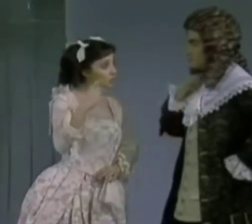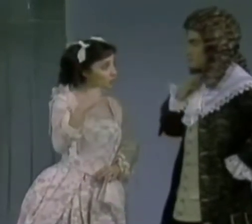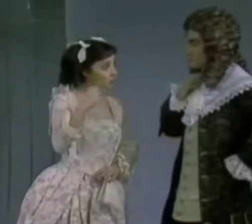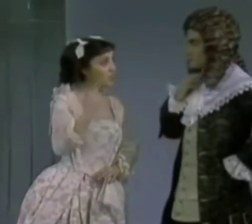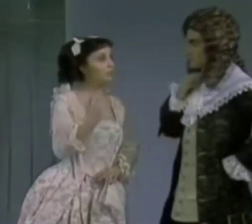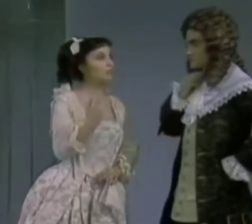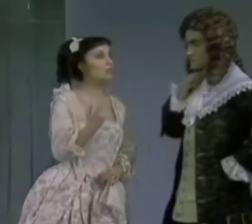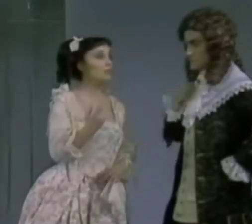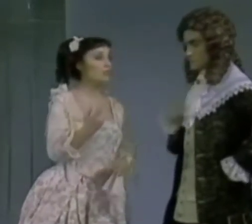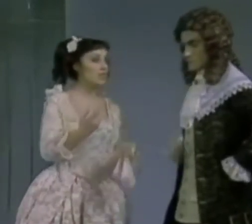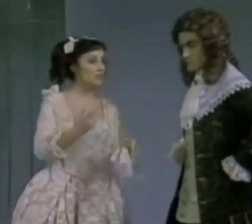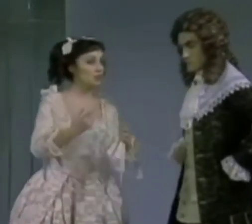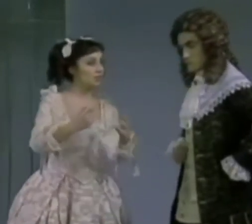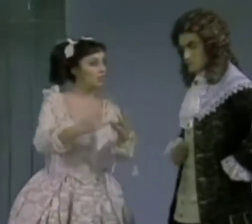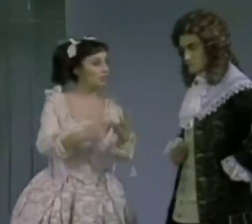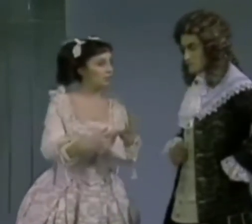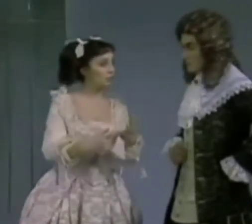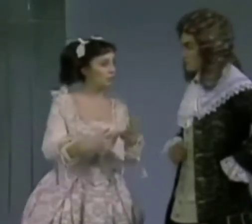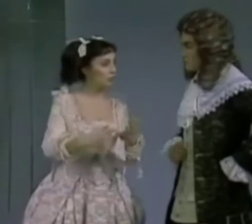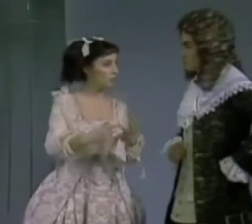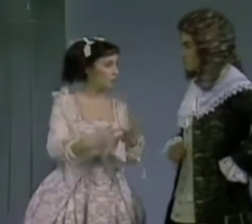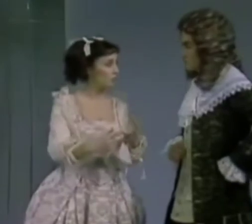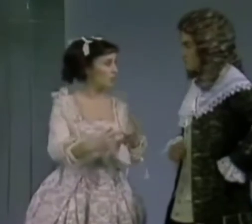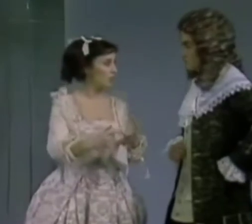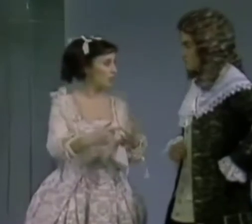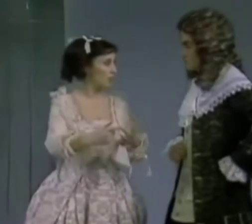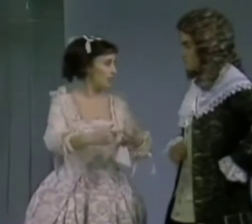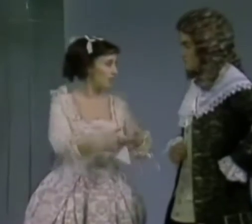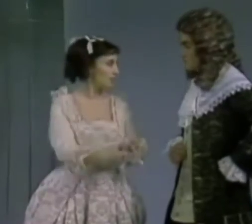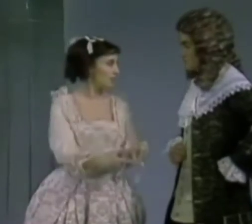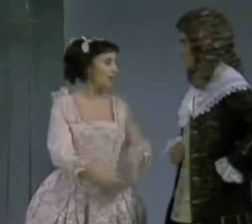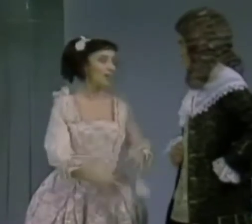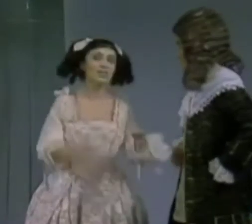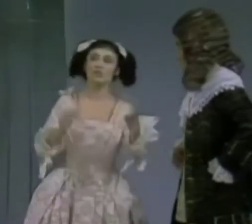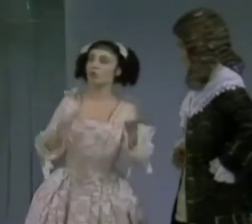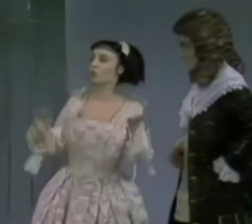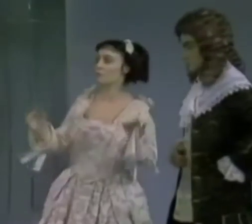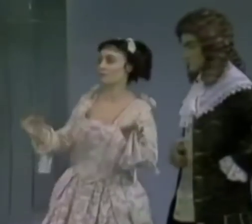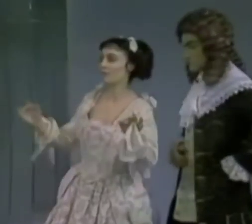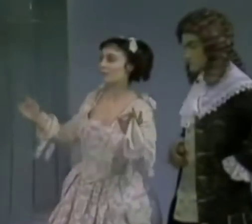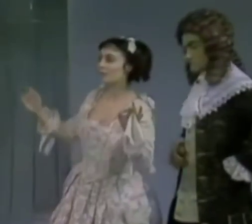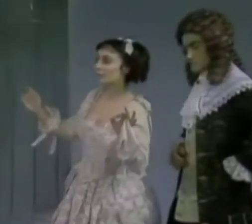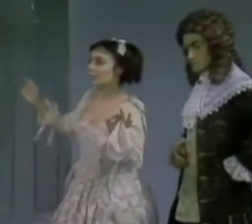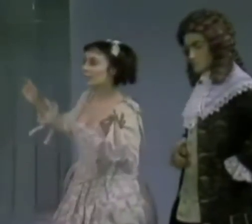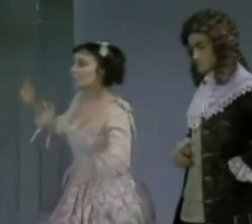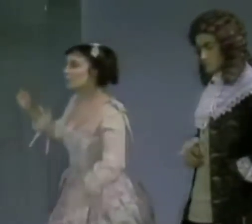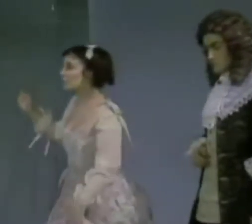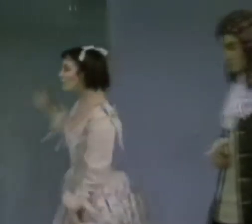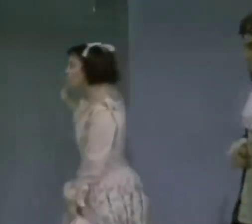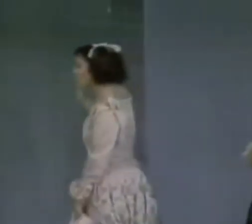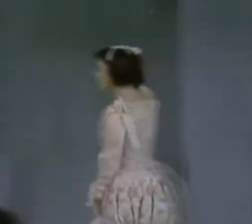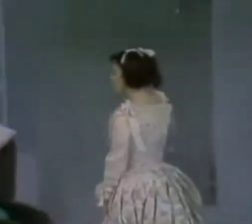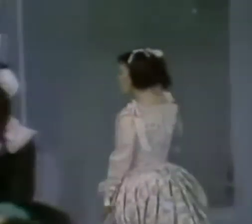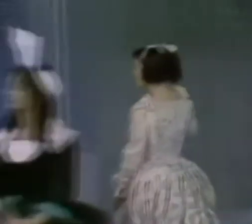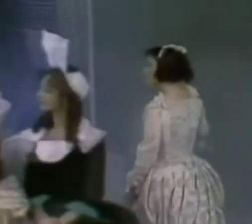hambre y que con el truquito del santo se quede con el santo, la limosna y la casa entera? Y todo dándose